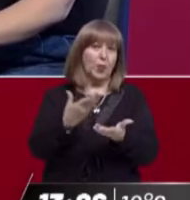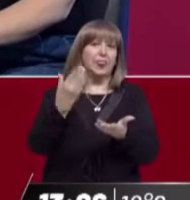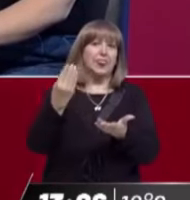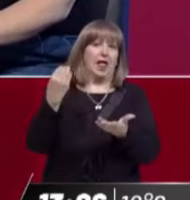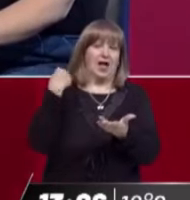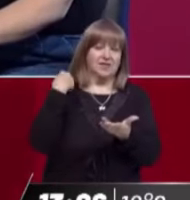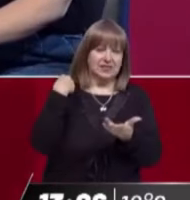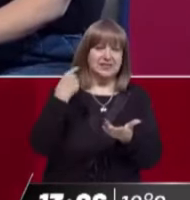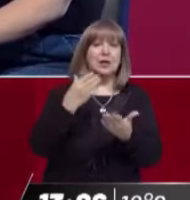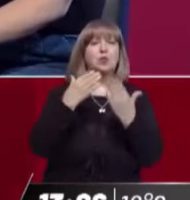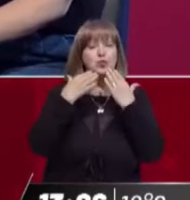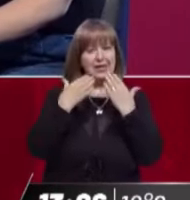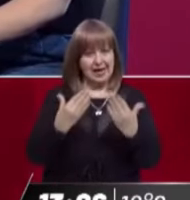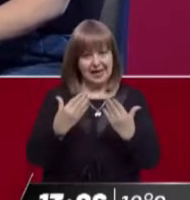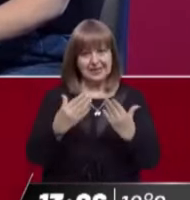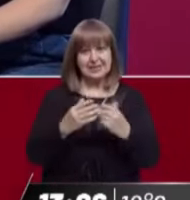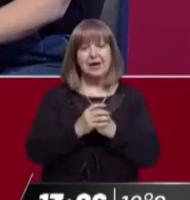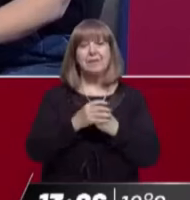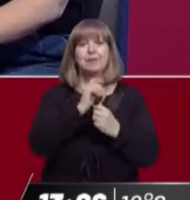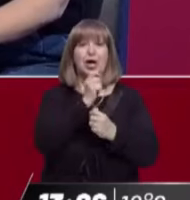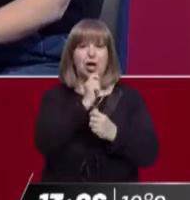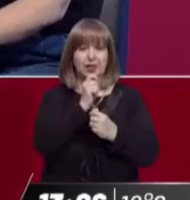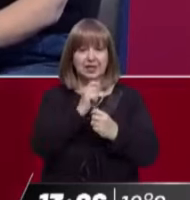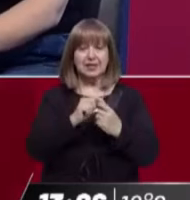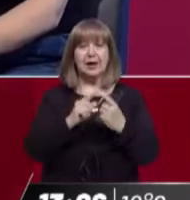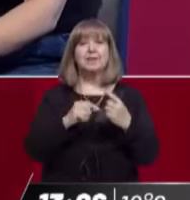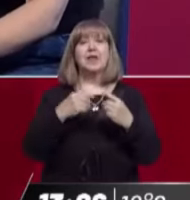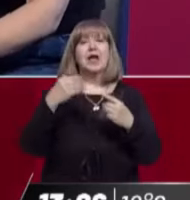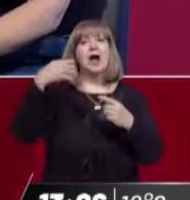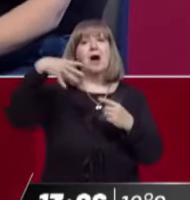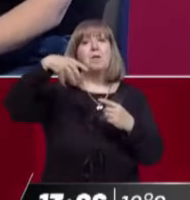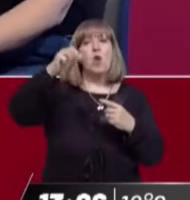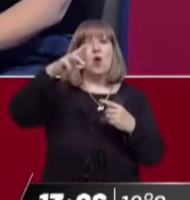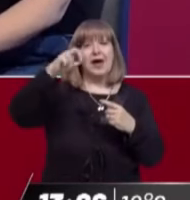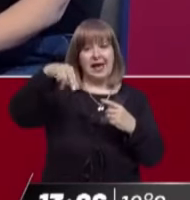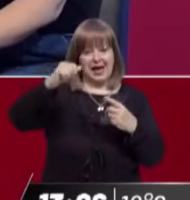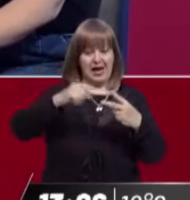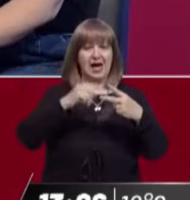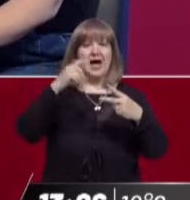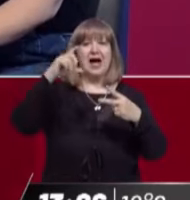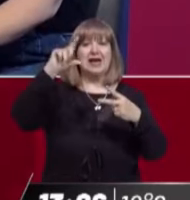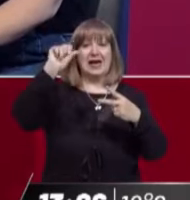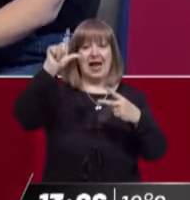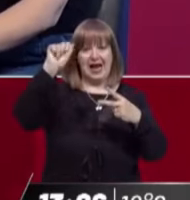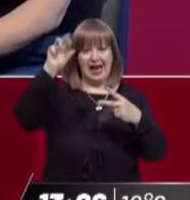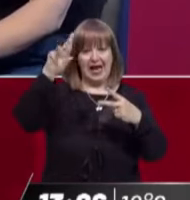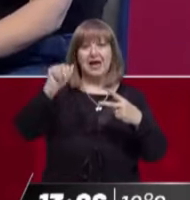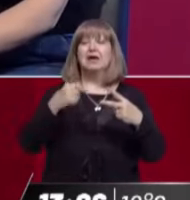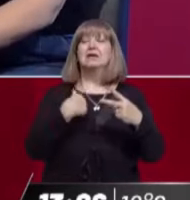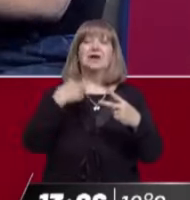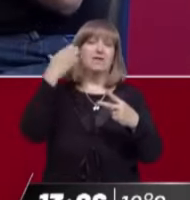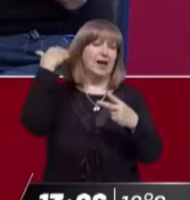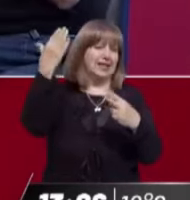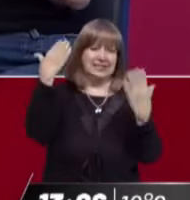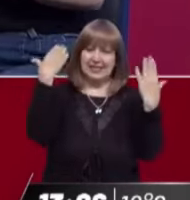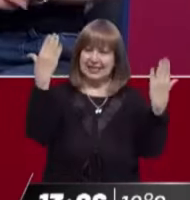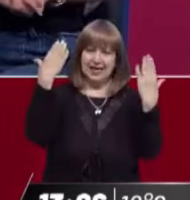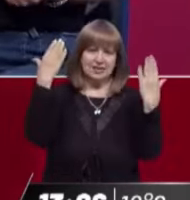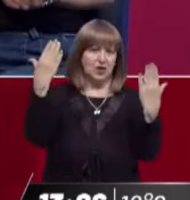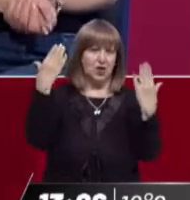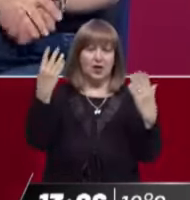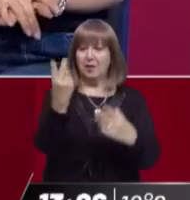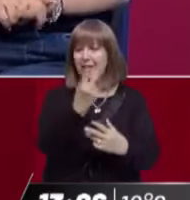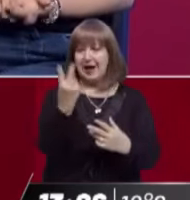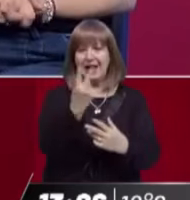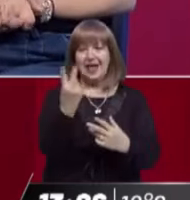realmente nos alegra el corazón. Bueno, y a Morena y a Clarita las felicitaciones para las dos, son un ejemplo y ojalá muchos chicos también